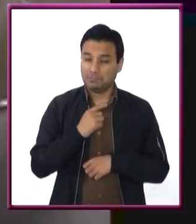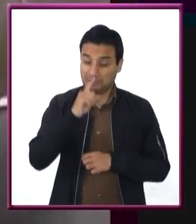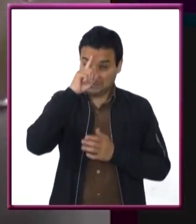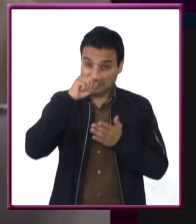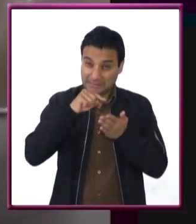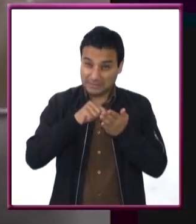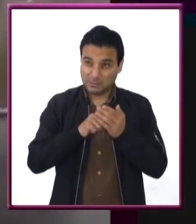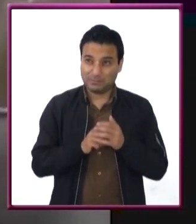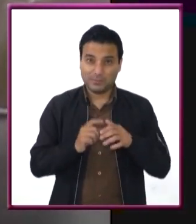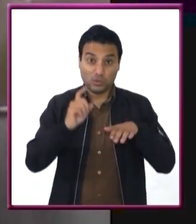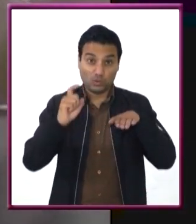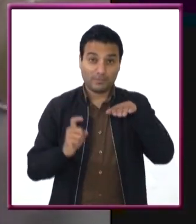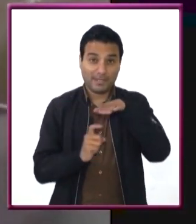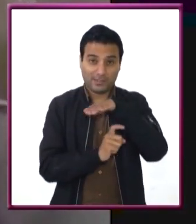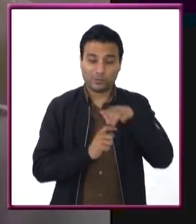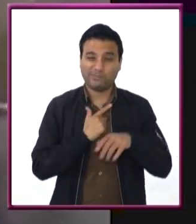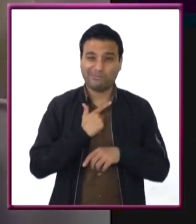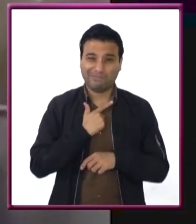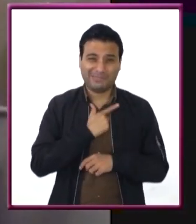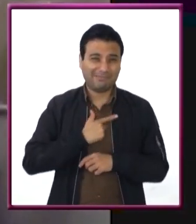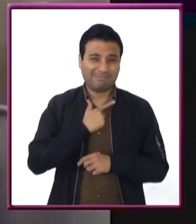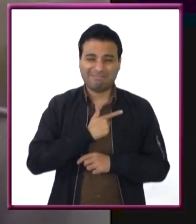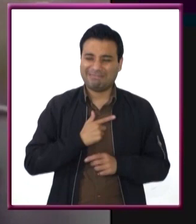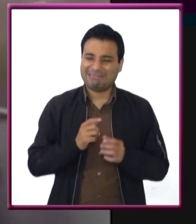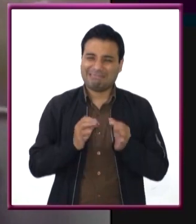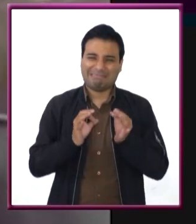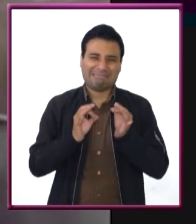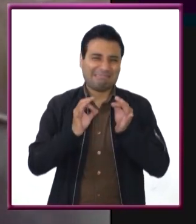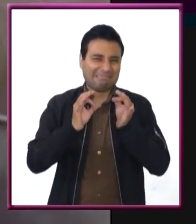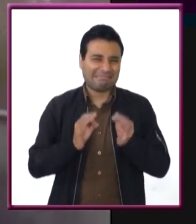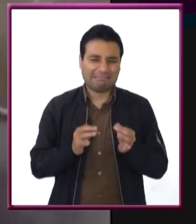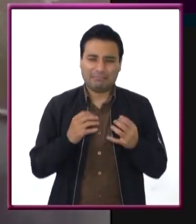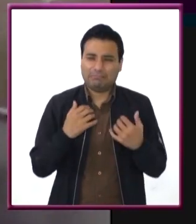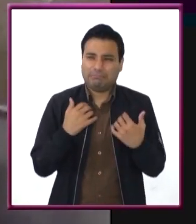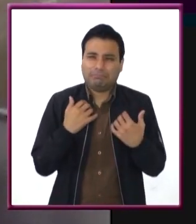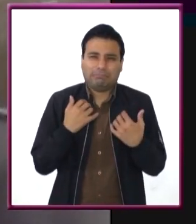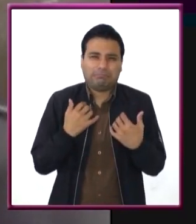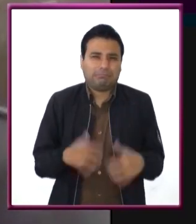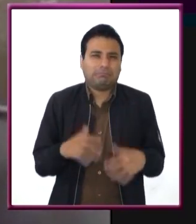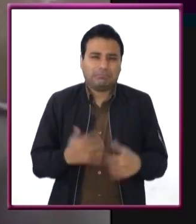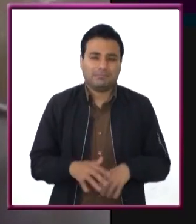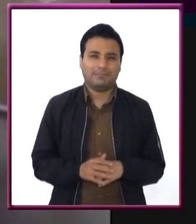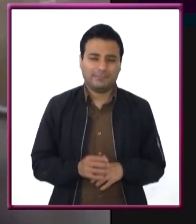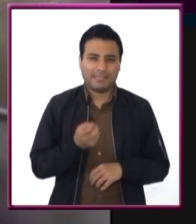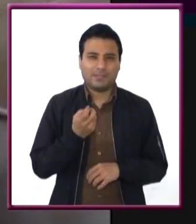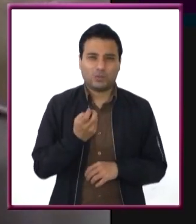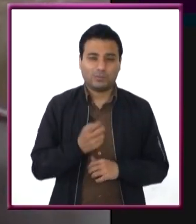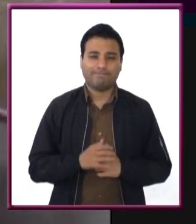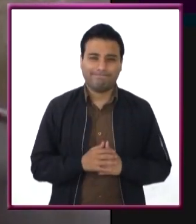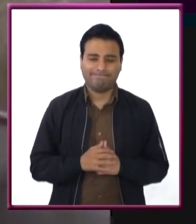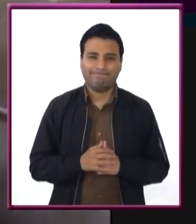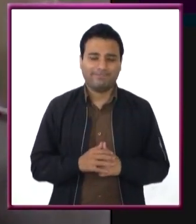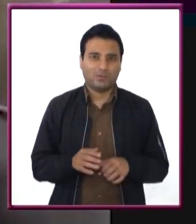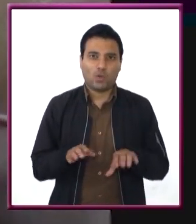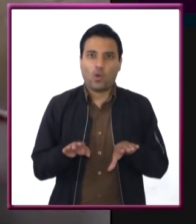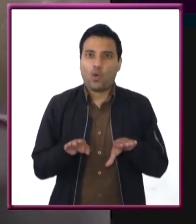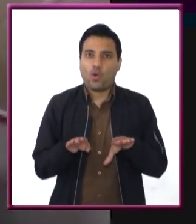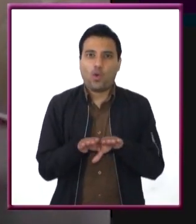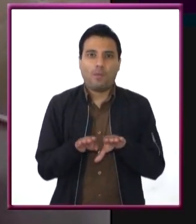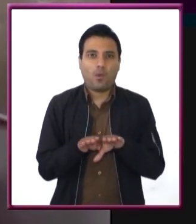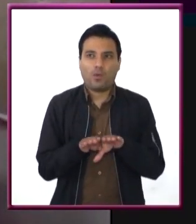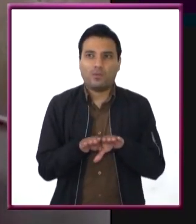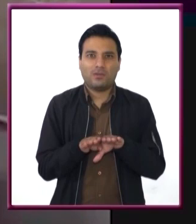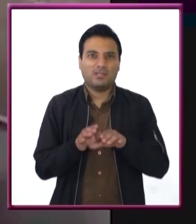propone, el submarino. Yo creo que es algo que está totalmente fuera